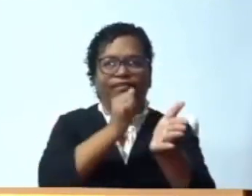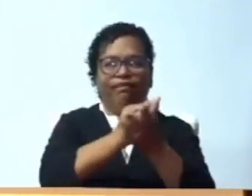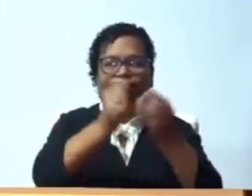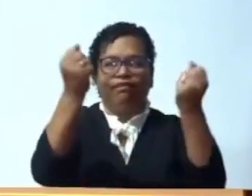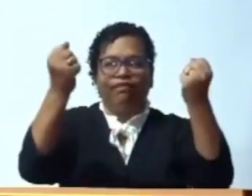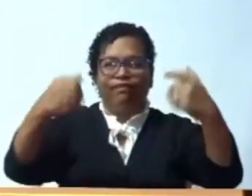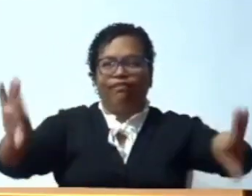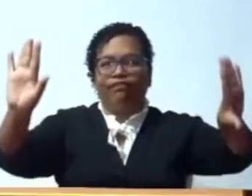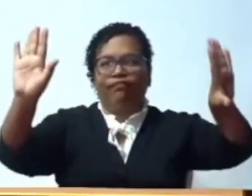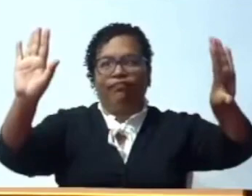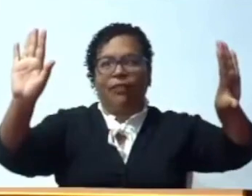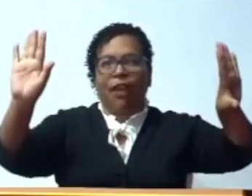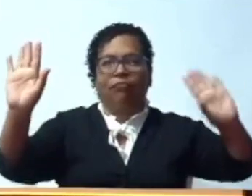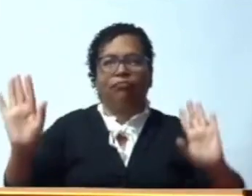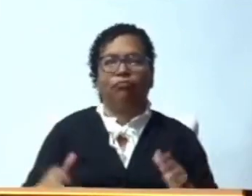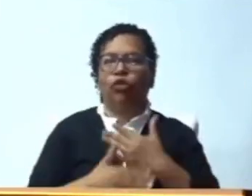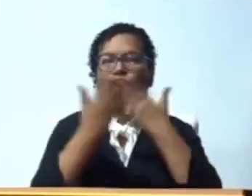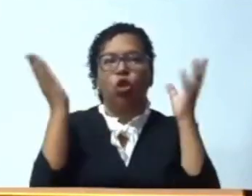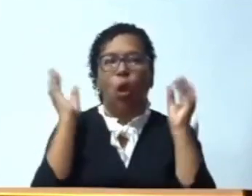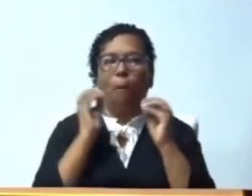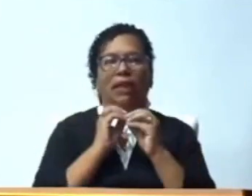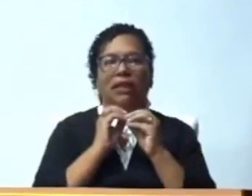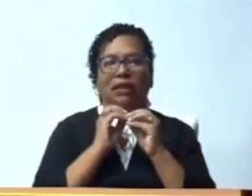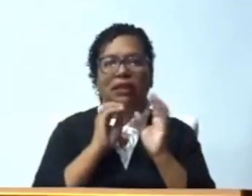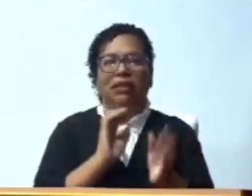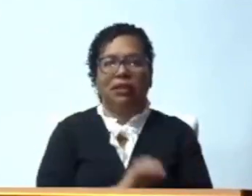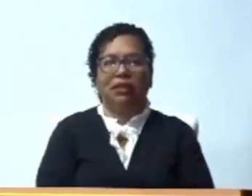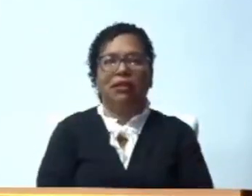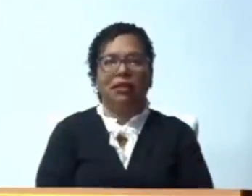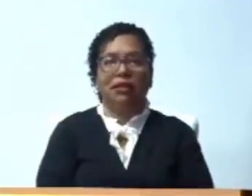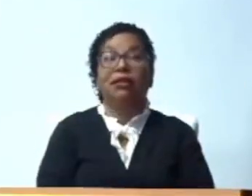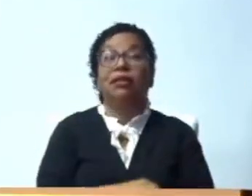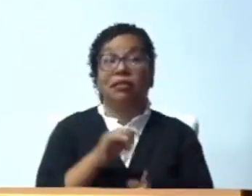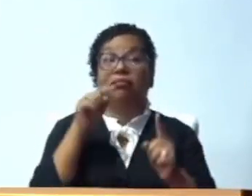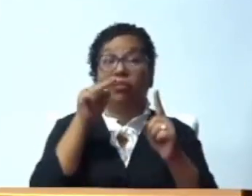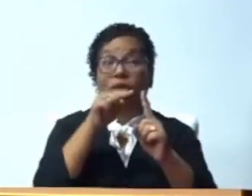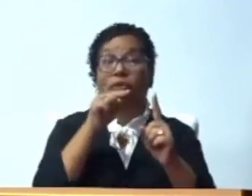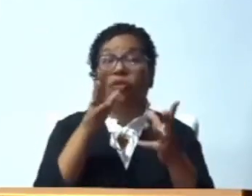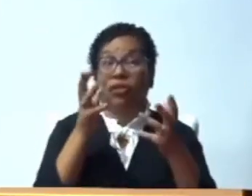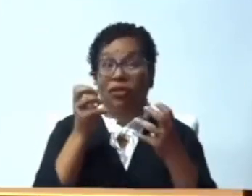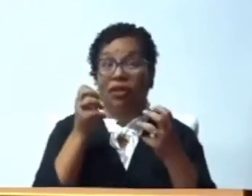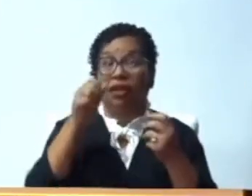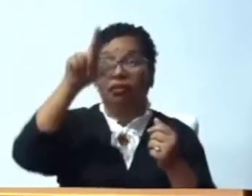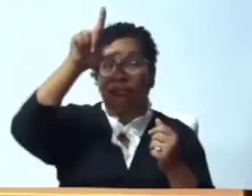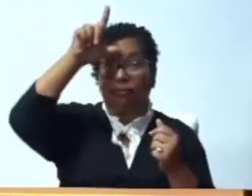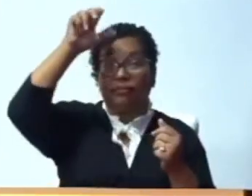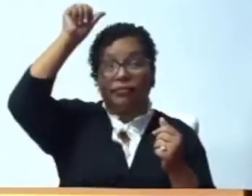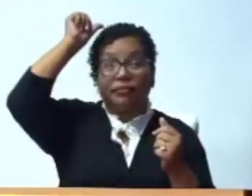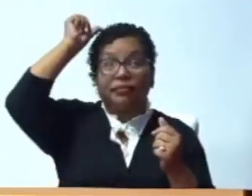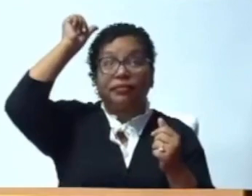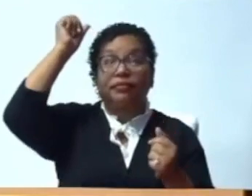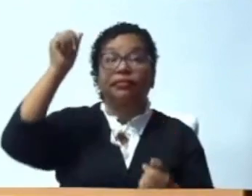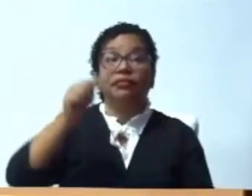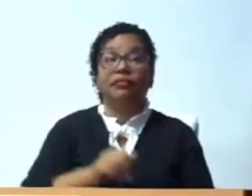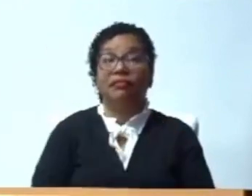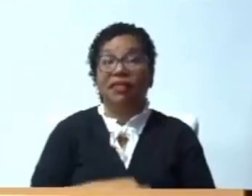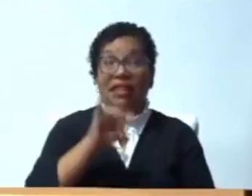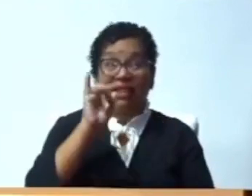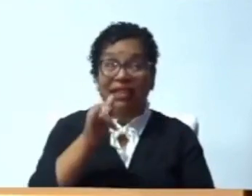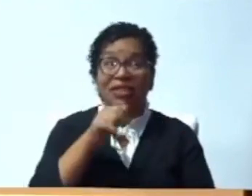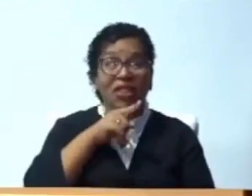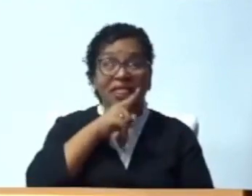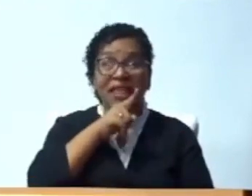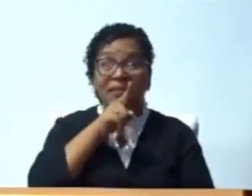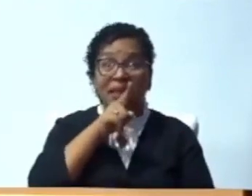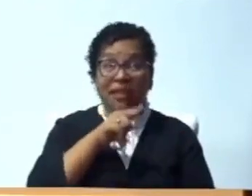instrumentalizadas para tomar decisiones de carácter netamente político y